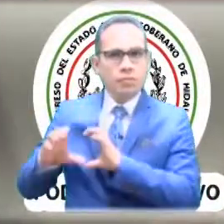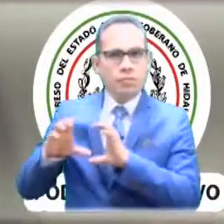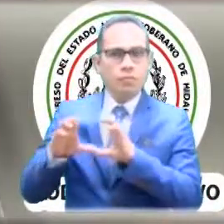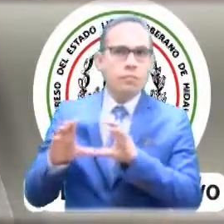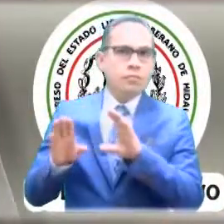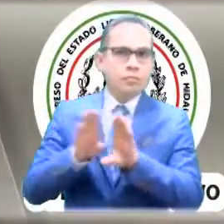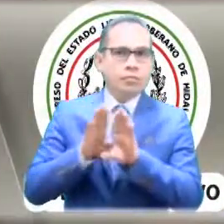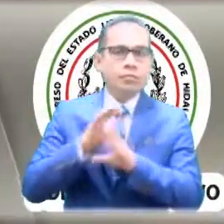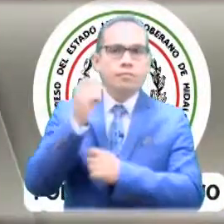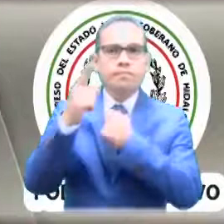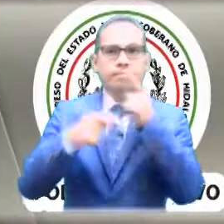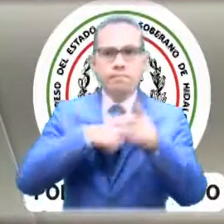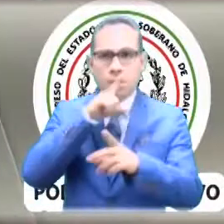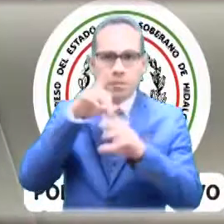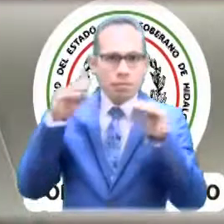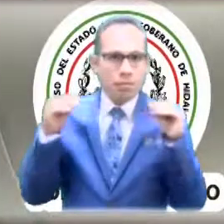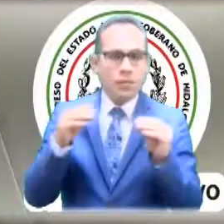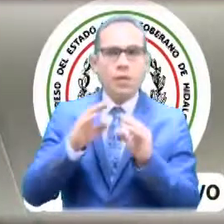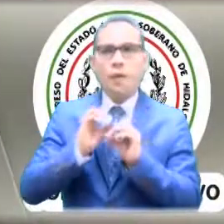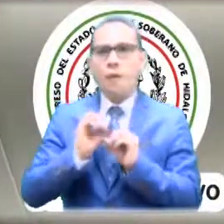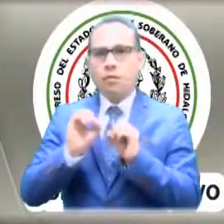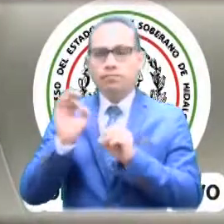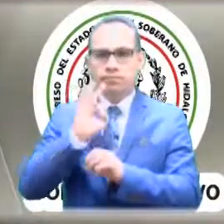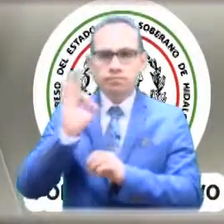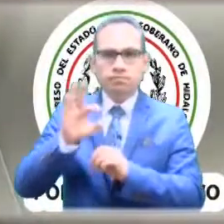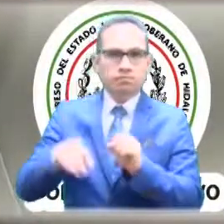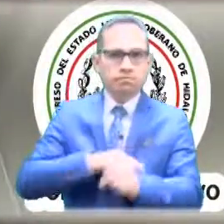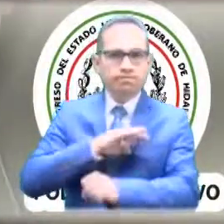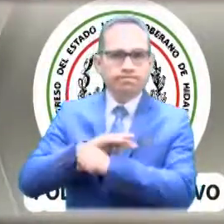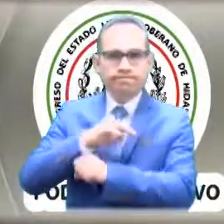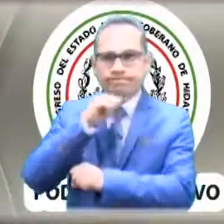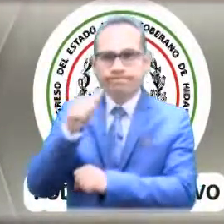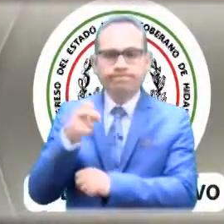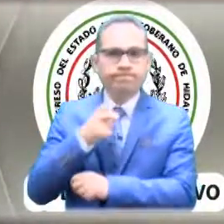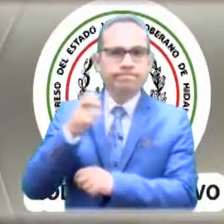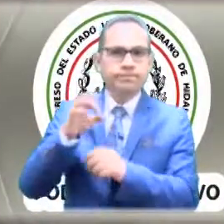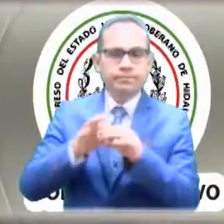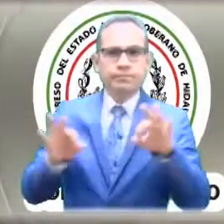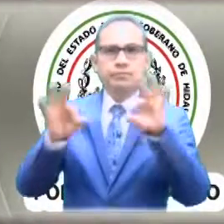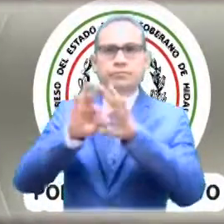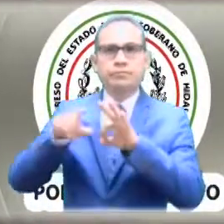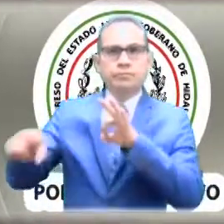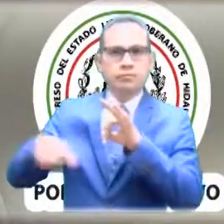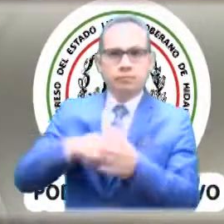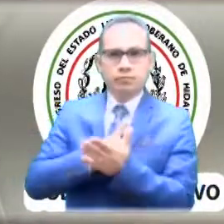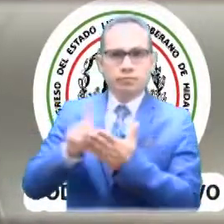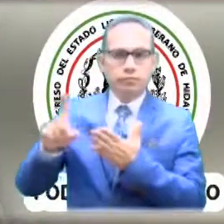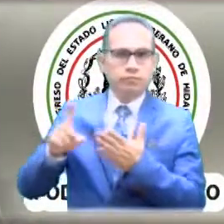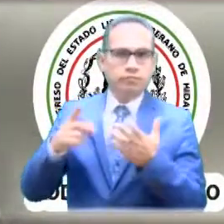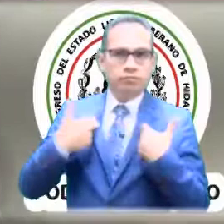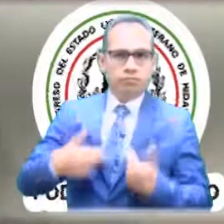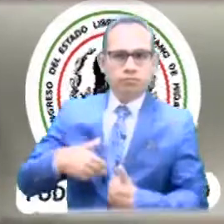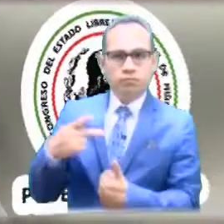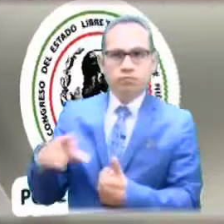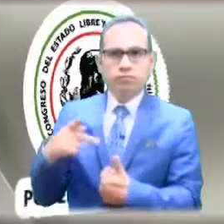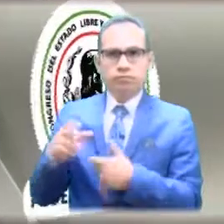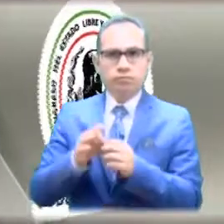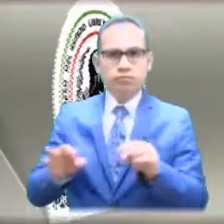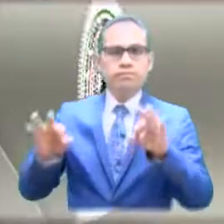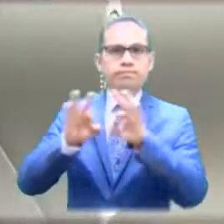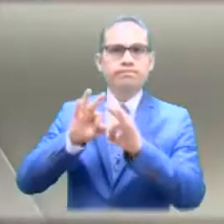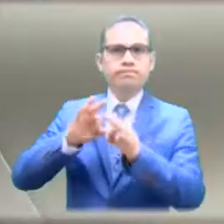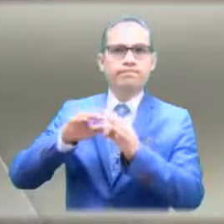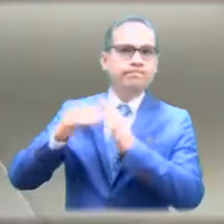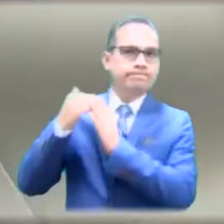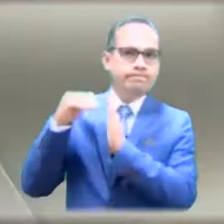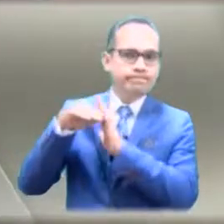omisión constitutiva de violencia en contra de las mujeres que menoscabe sus derechos humanos, por lo que la ley tendrá por